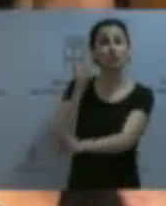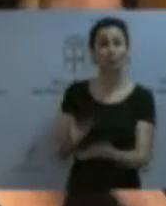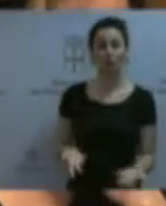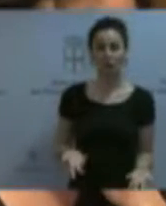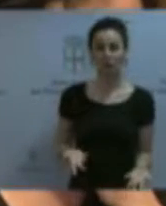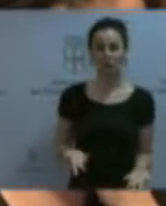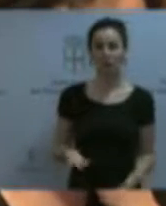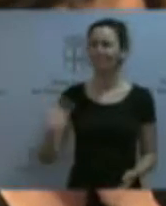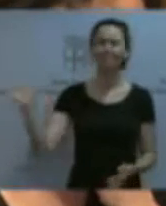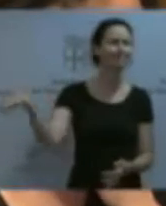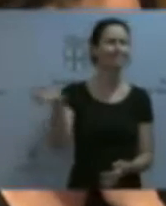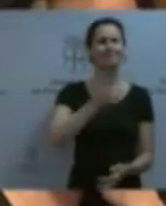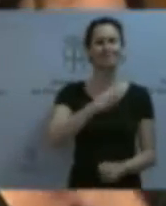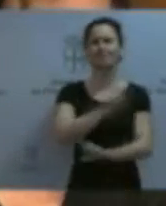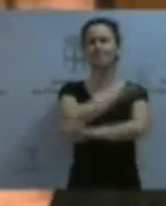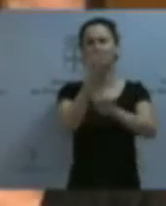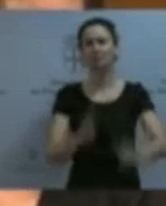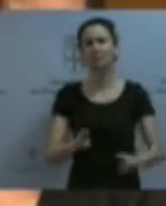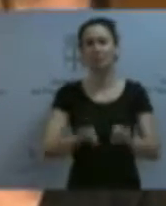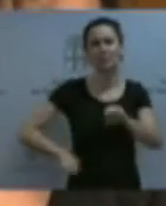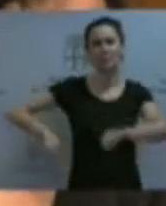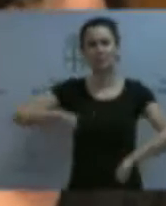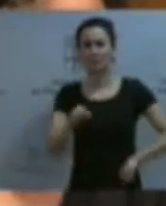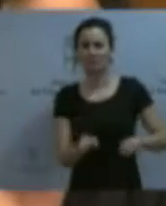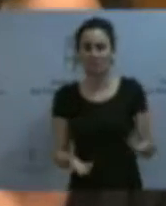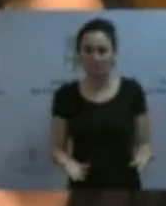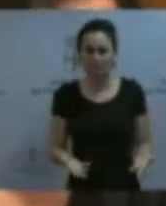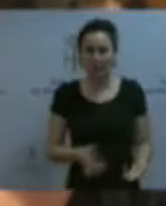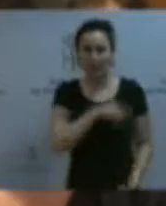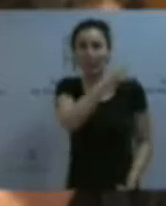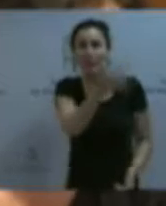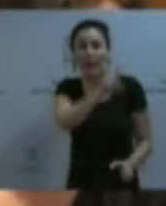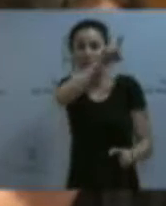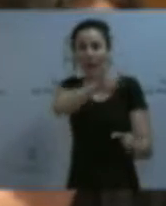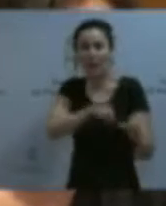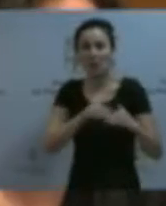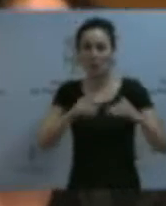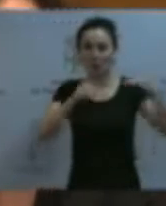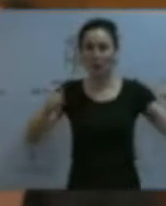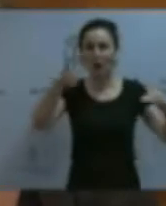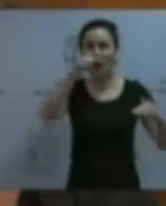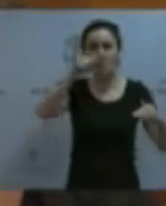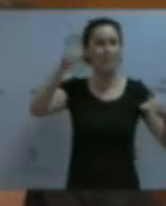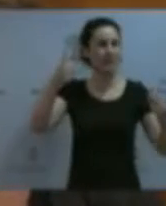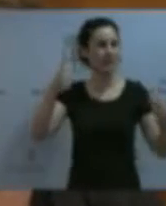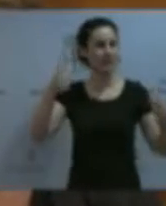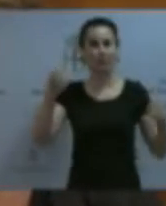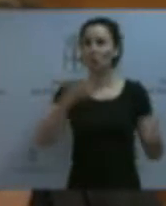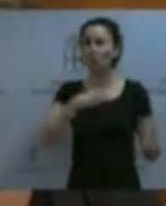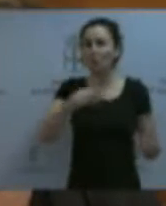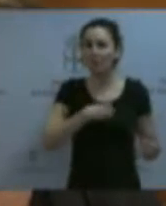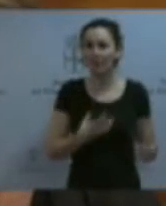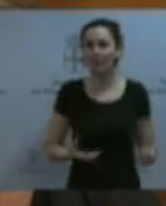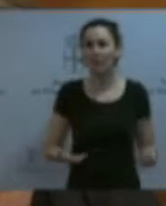una campeona del mundo de piragüismo, que no la permitimos competir en igualdad de condiciones con cualquier varón en